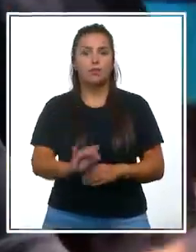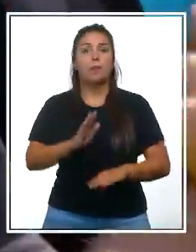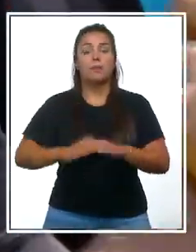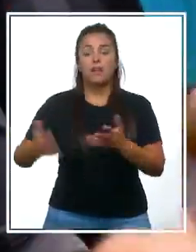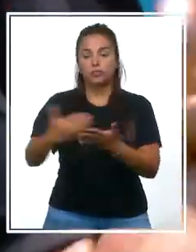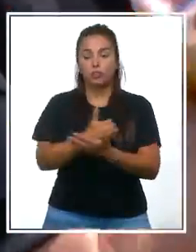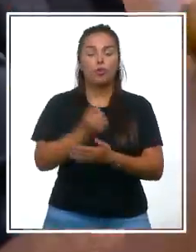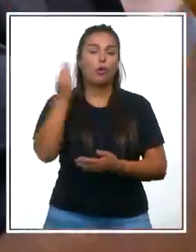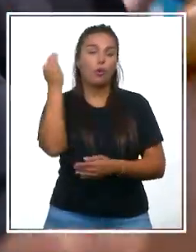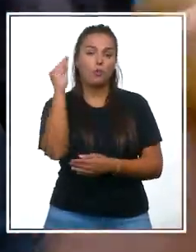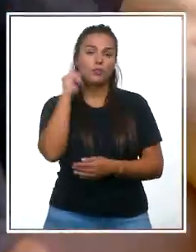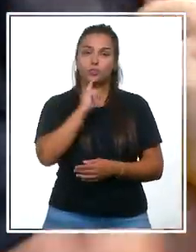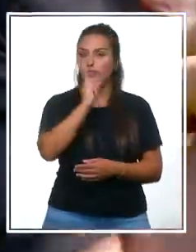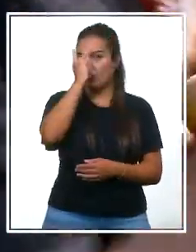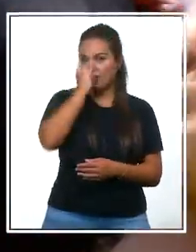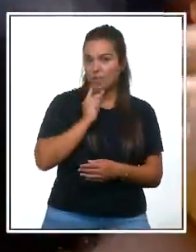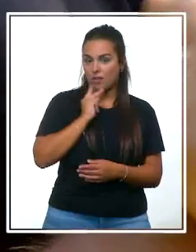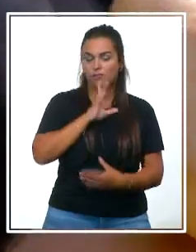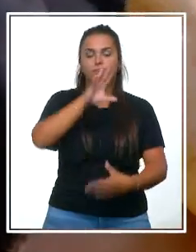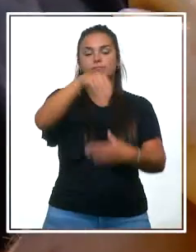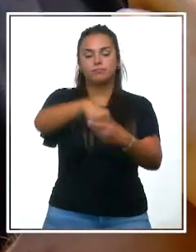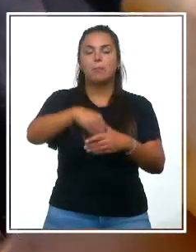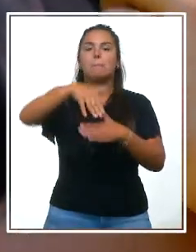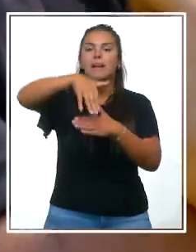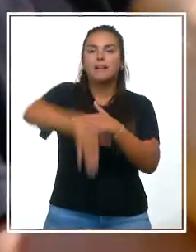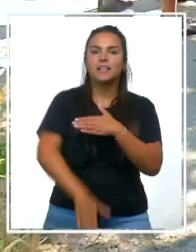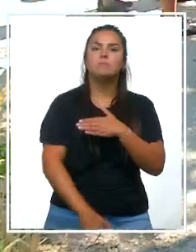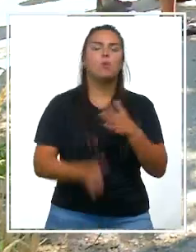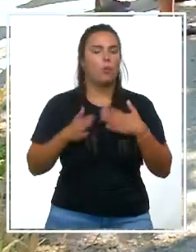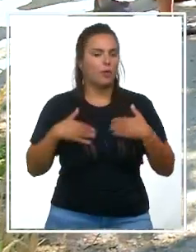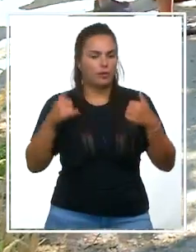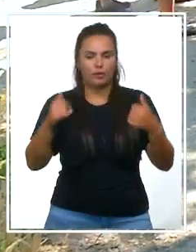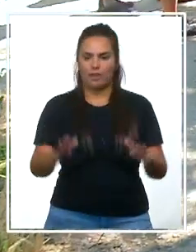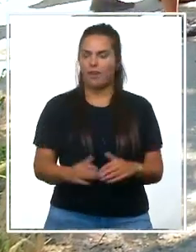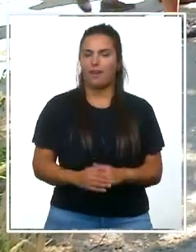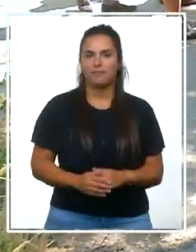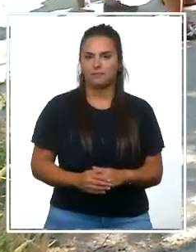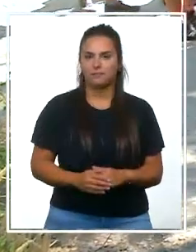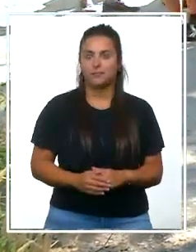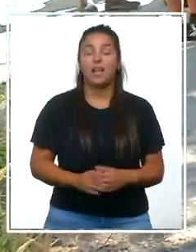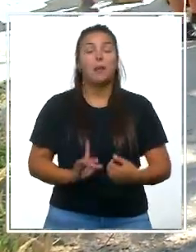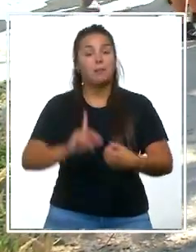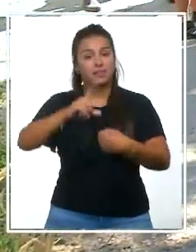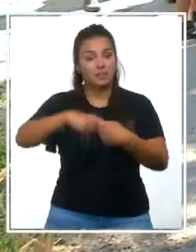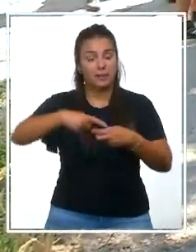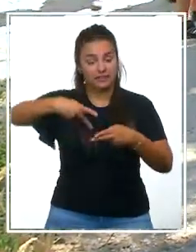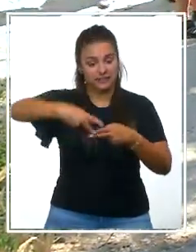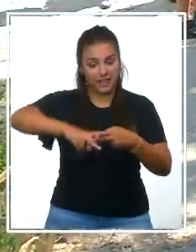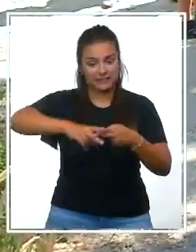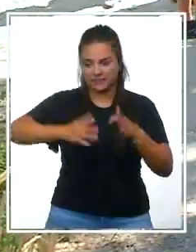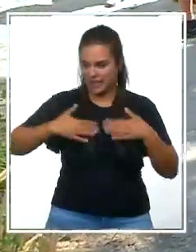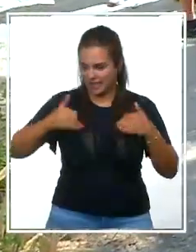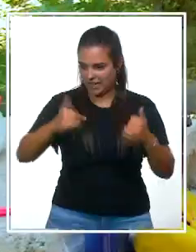los jóvenes con sordoceguera pudiéramos hacer barranquismo cuando nos apetezca, a participar en un taller